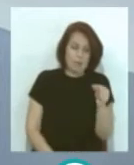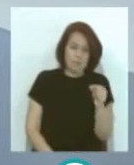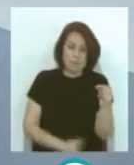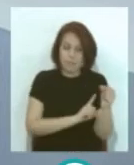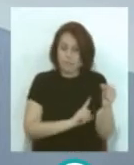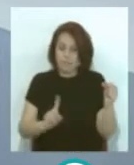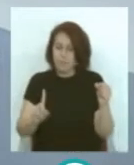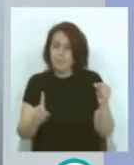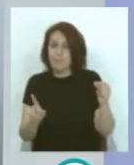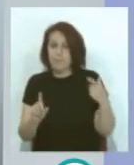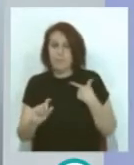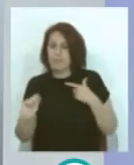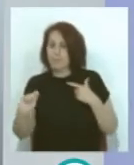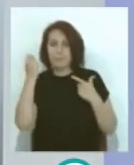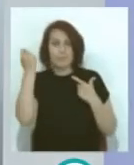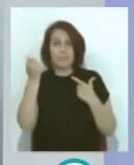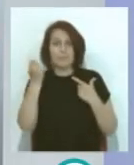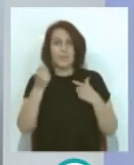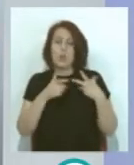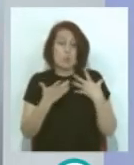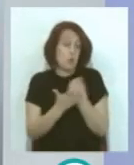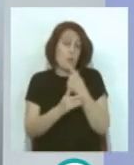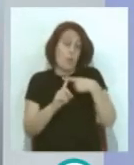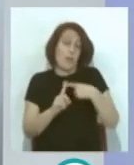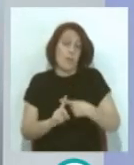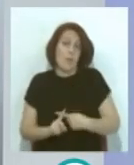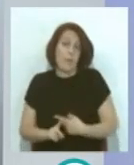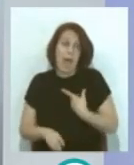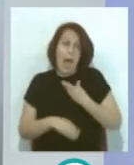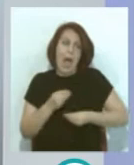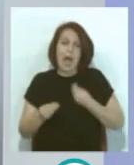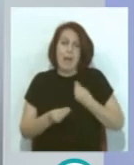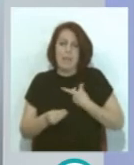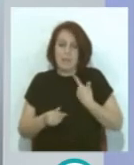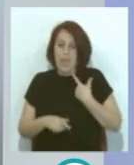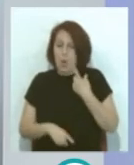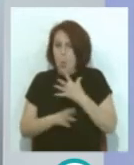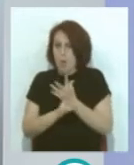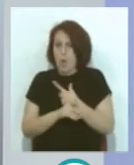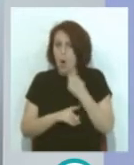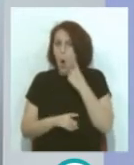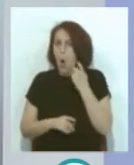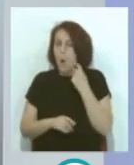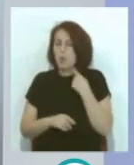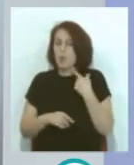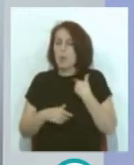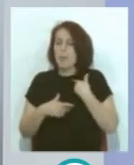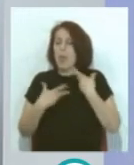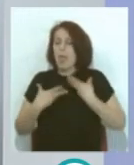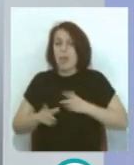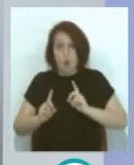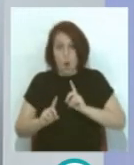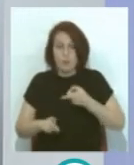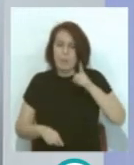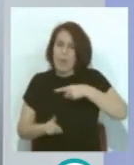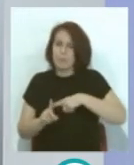al equipo amarillo. Sí, sí, todo suman, y desde luego también hace que no se duerma el más habitual. Le pasa también a Izan en el lateral, hablamos